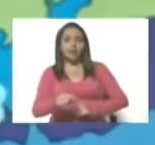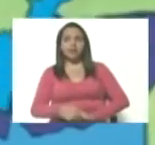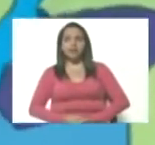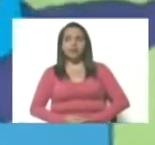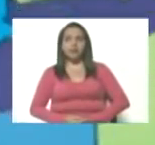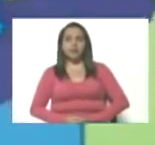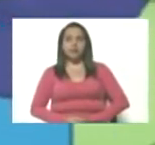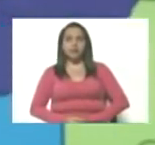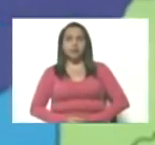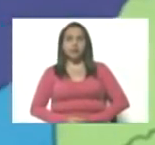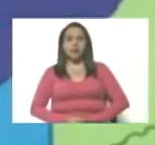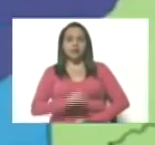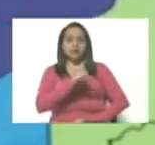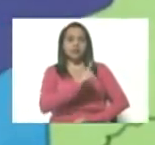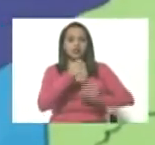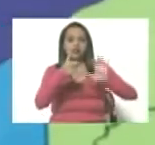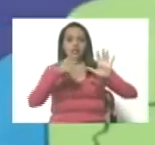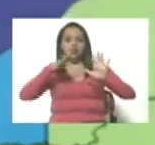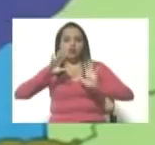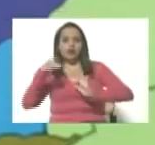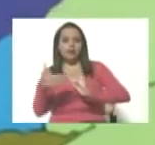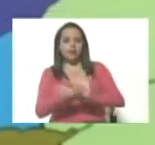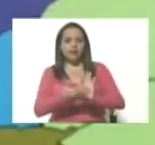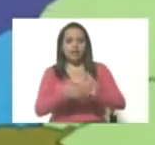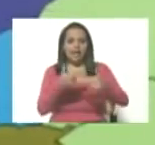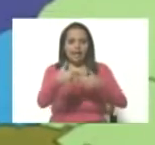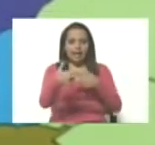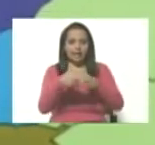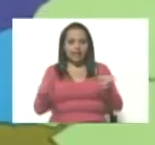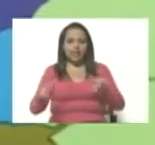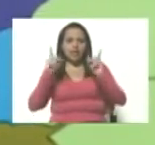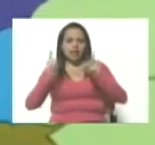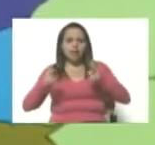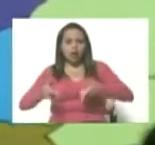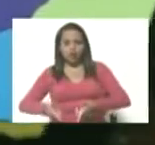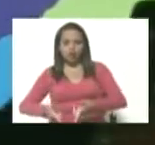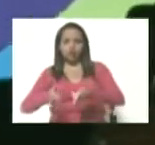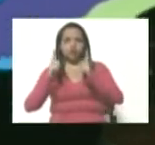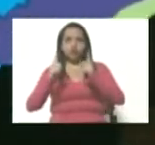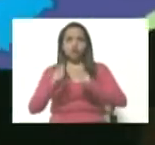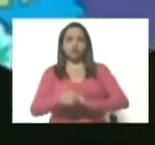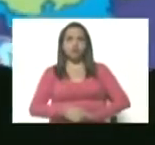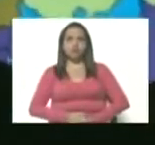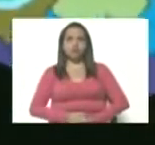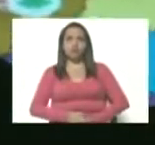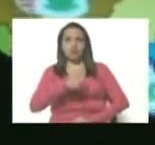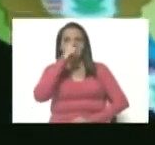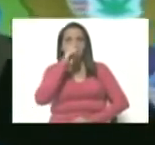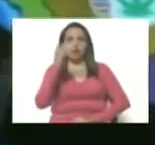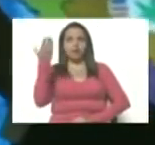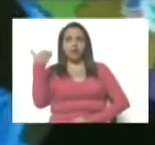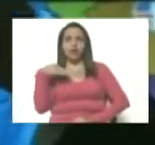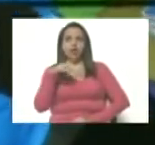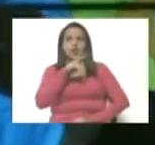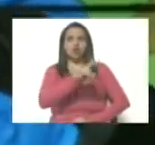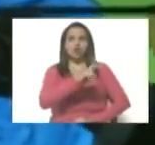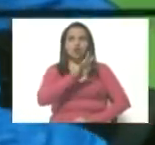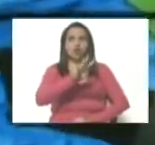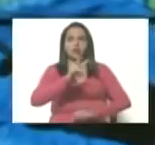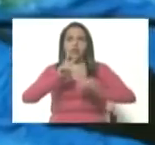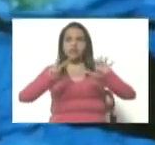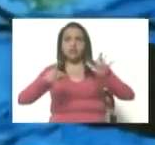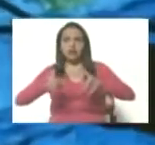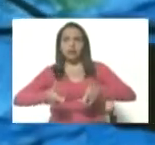169.000 hectáreas, sino que también autoriza, en el año pasado, 247